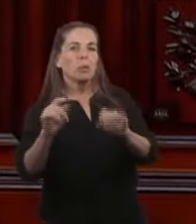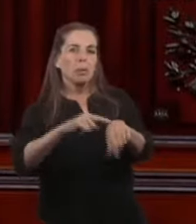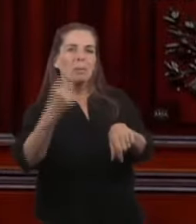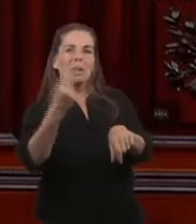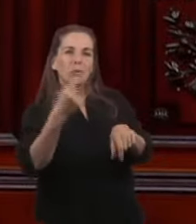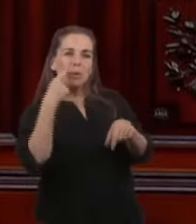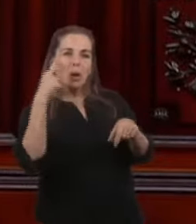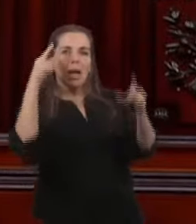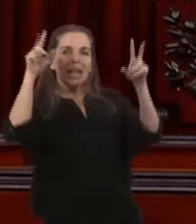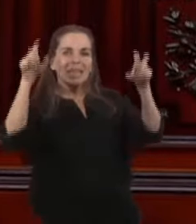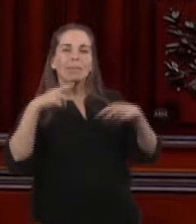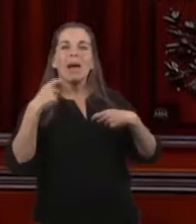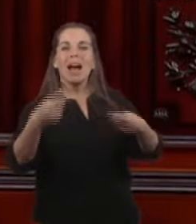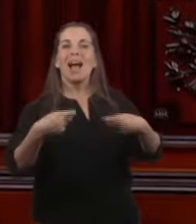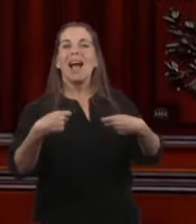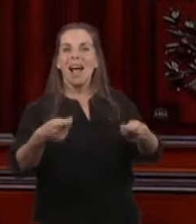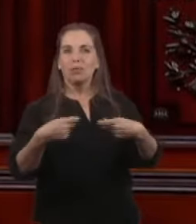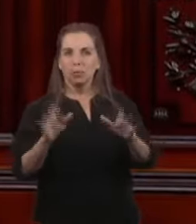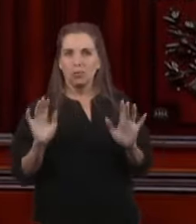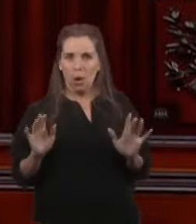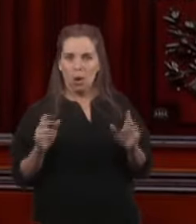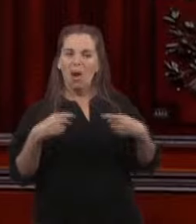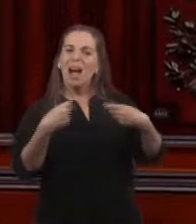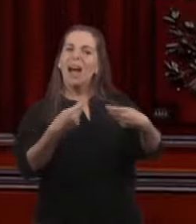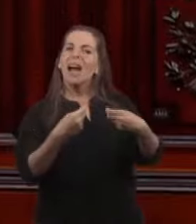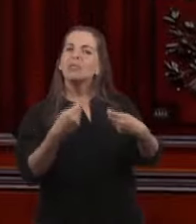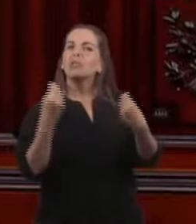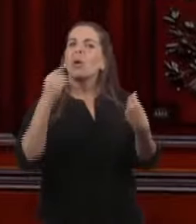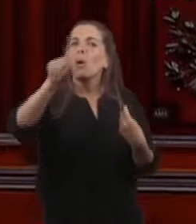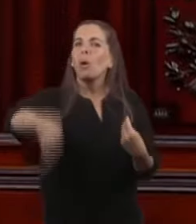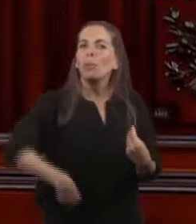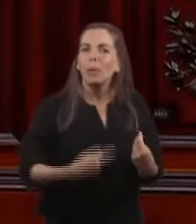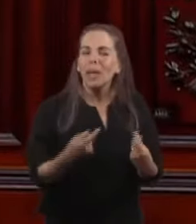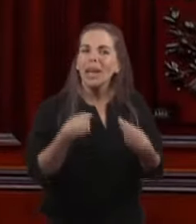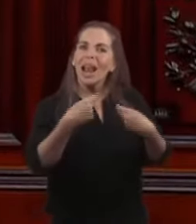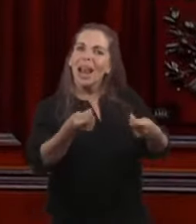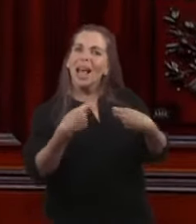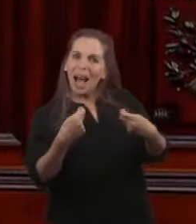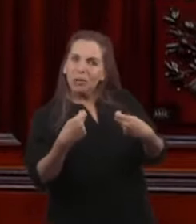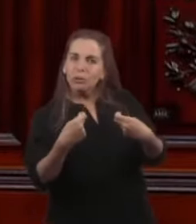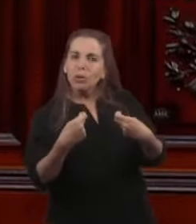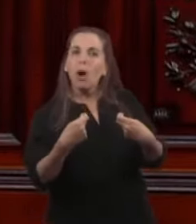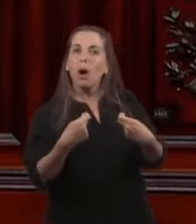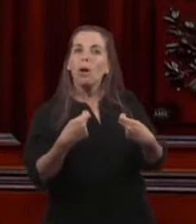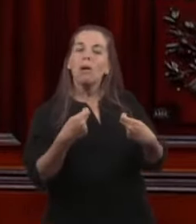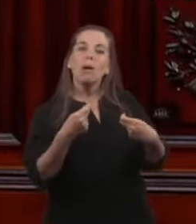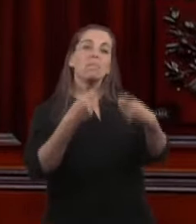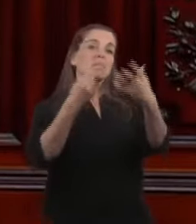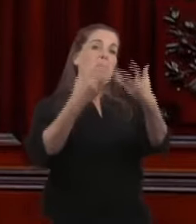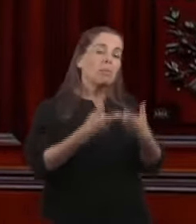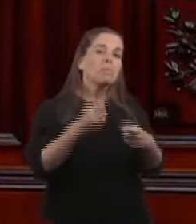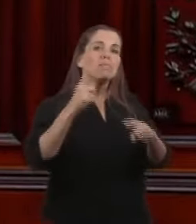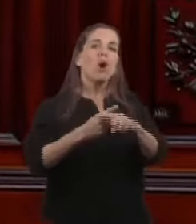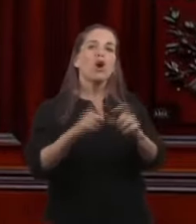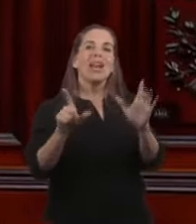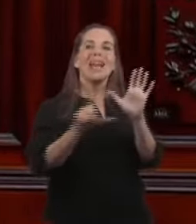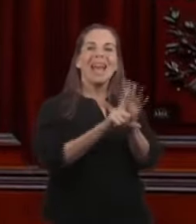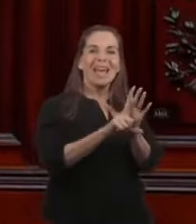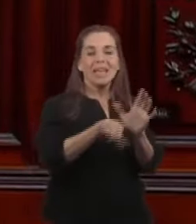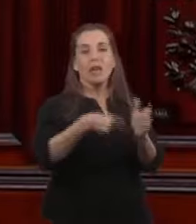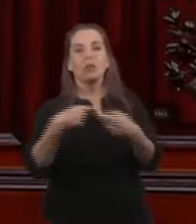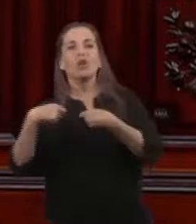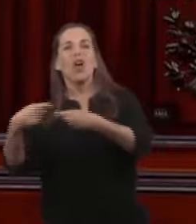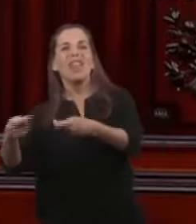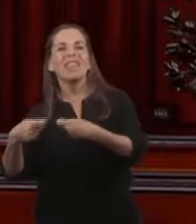gasto el gasto corriente está compuesto de la suma del gasto automático ilícitamente indexado por ley y el gasto